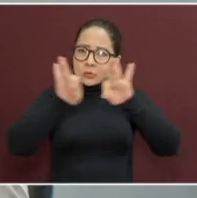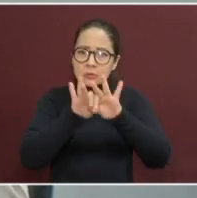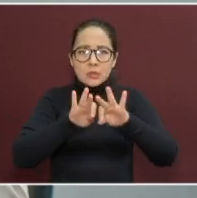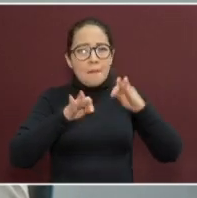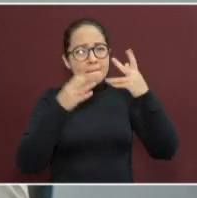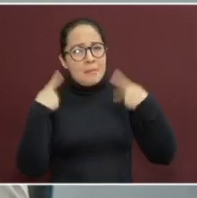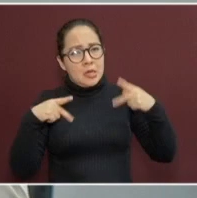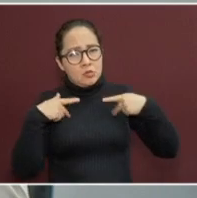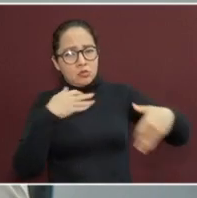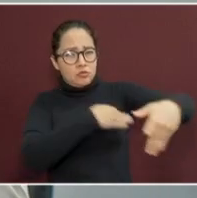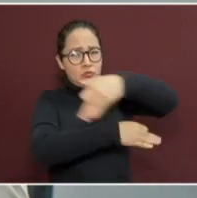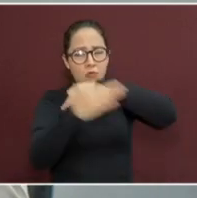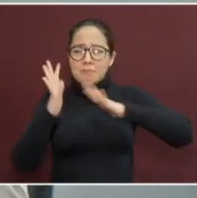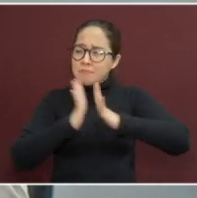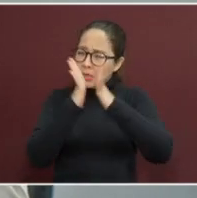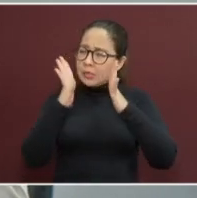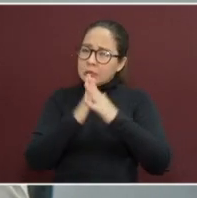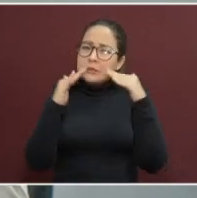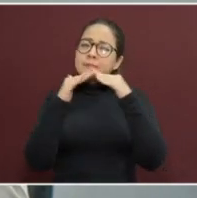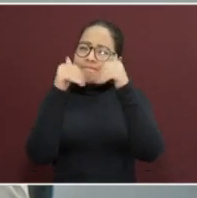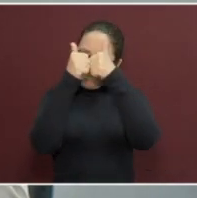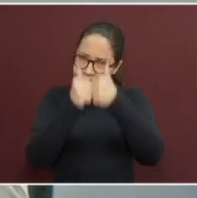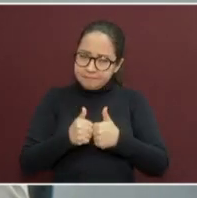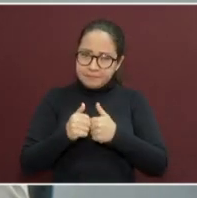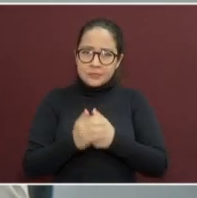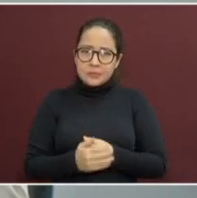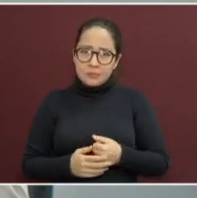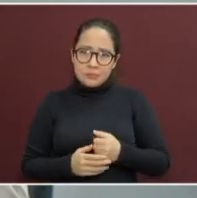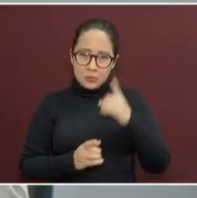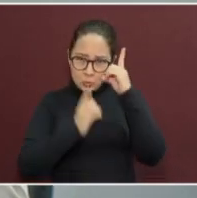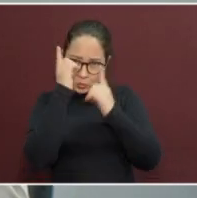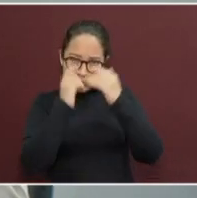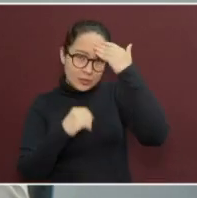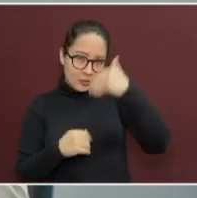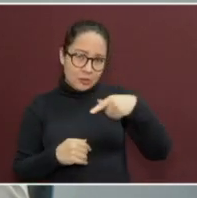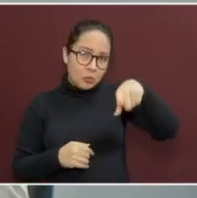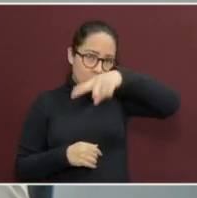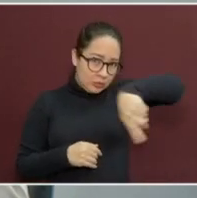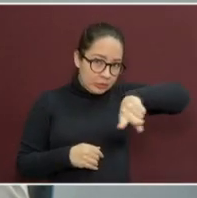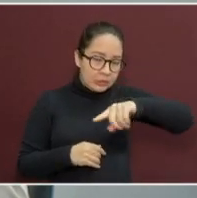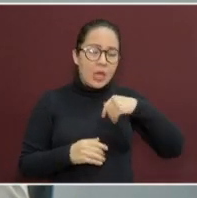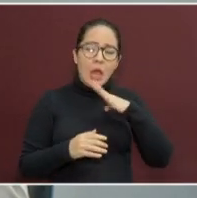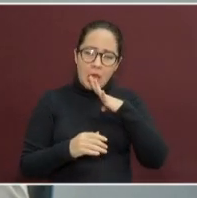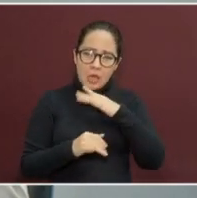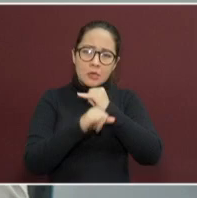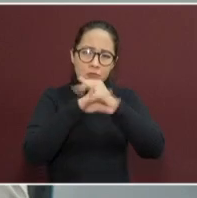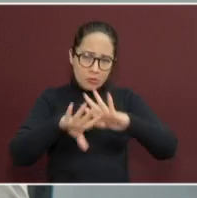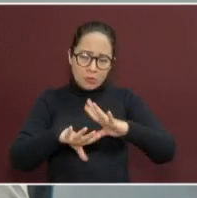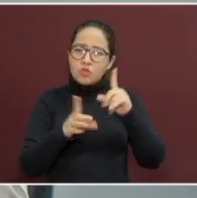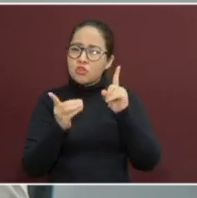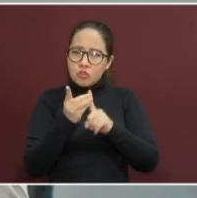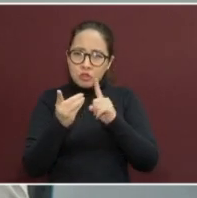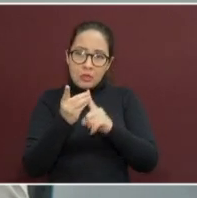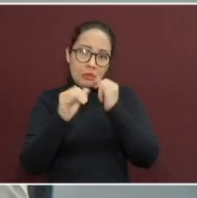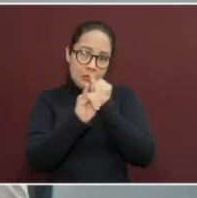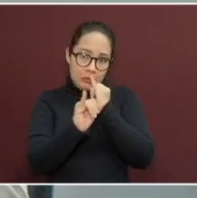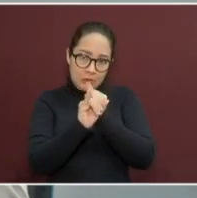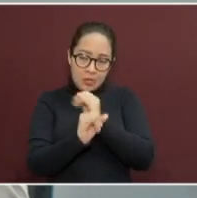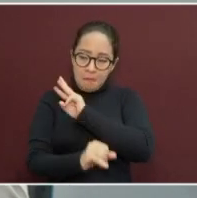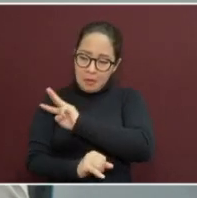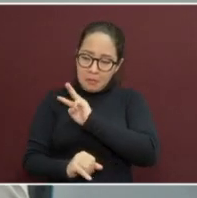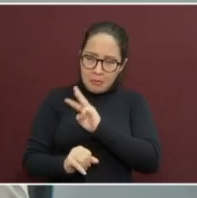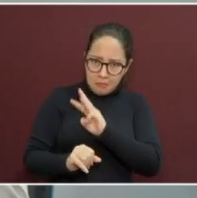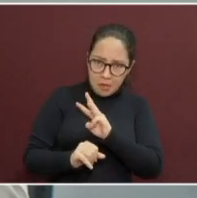nos quedemos en casa sabemos que hay muchas dudas por lo que todo esto estará disponible en la página para su consulta y les pedimos que